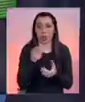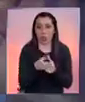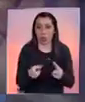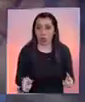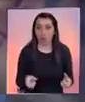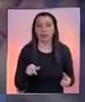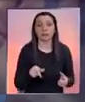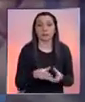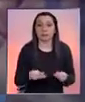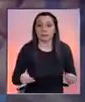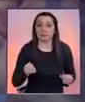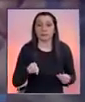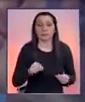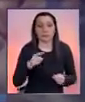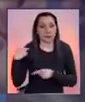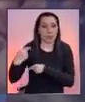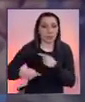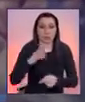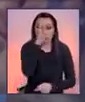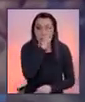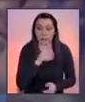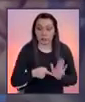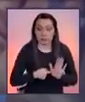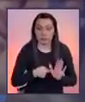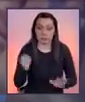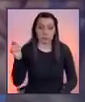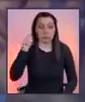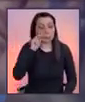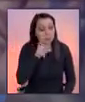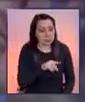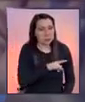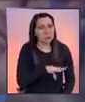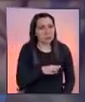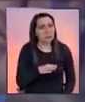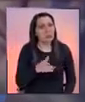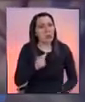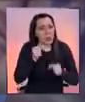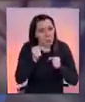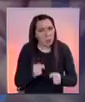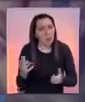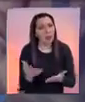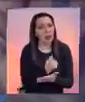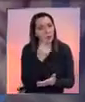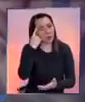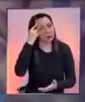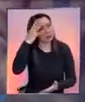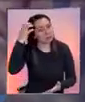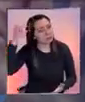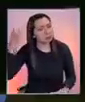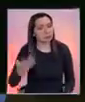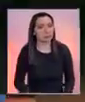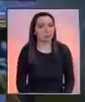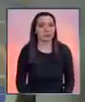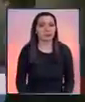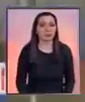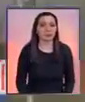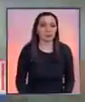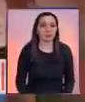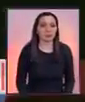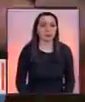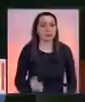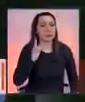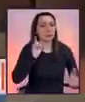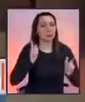A continuación, le mostramos historias de brasileños que vieron en Chile un buen lugar para alcanzar sus sueños.